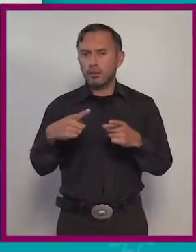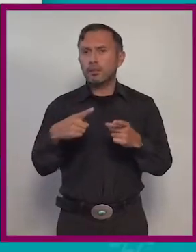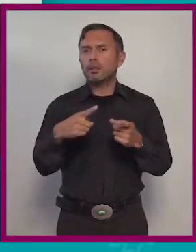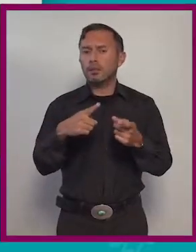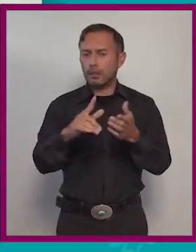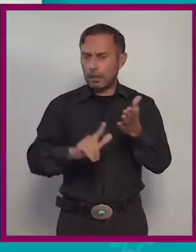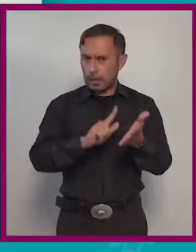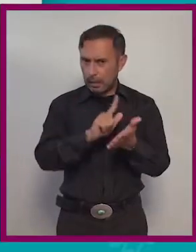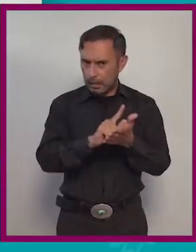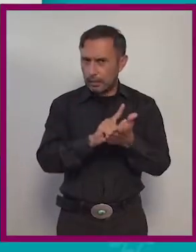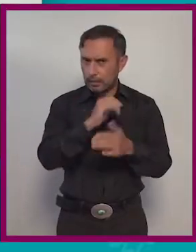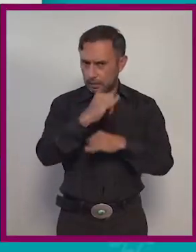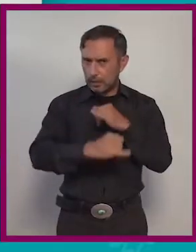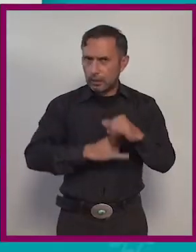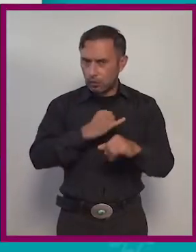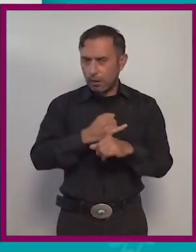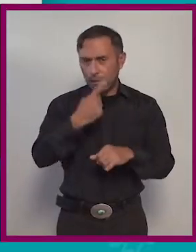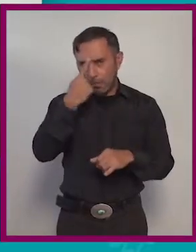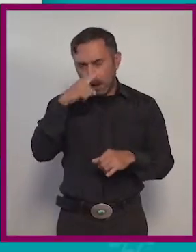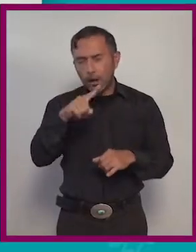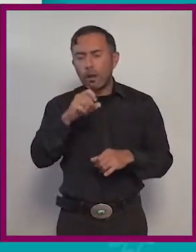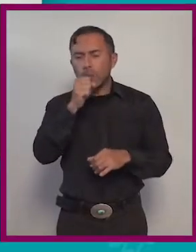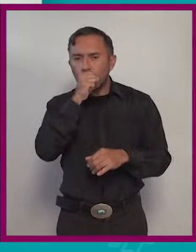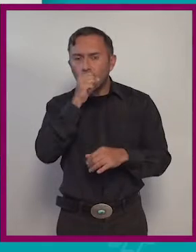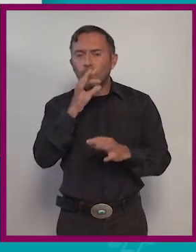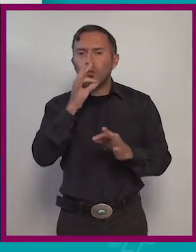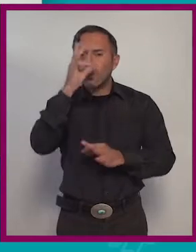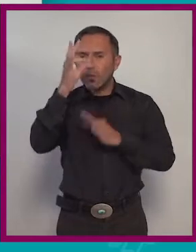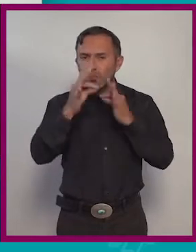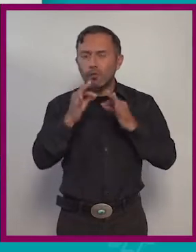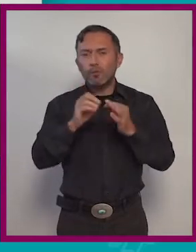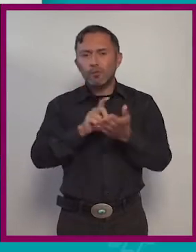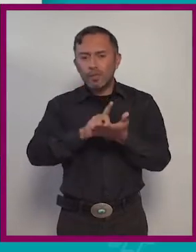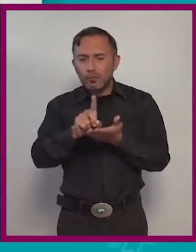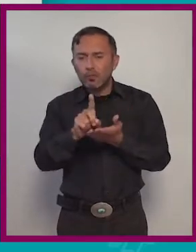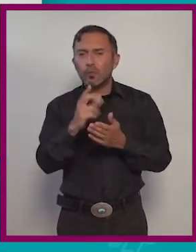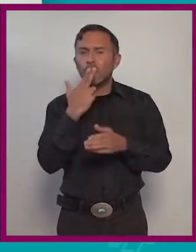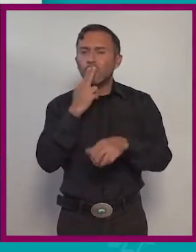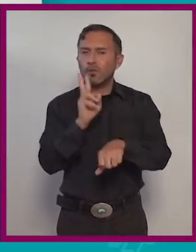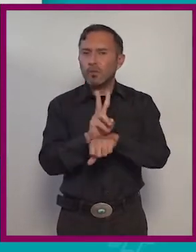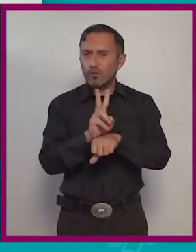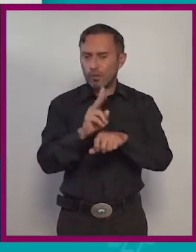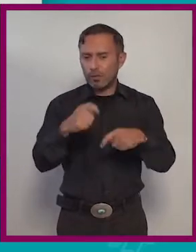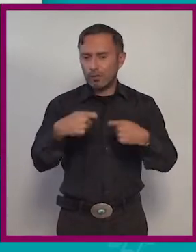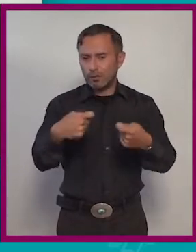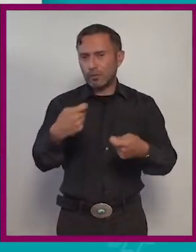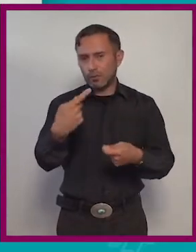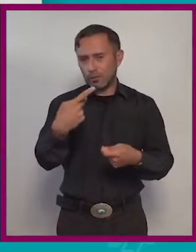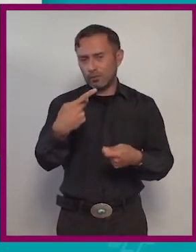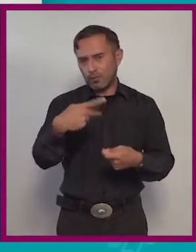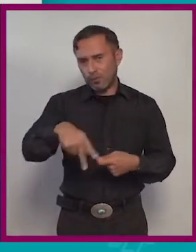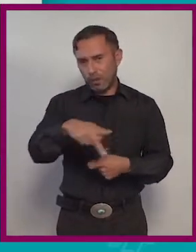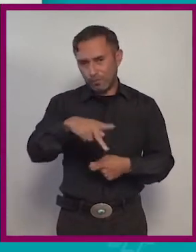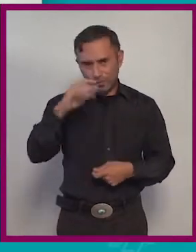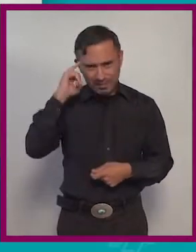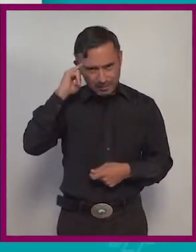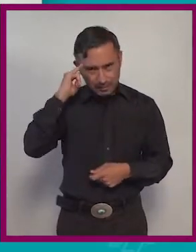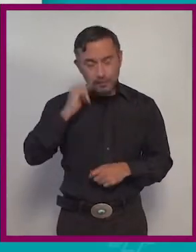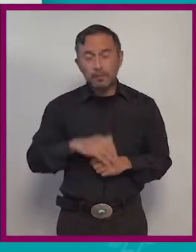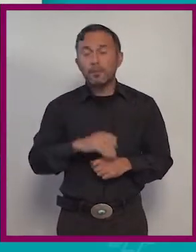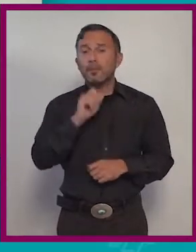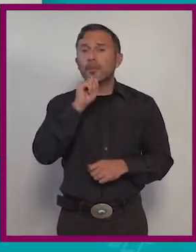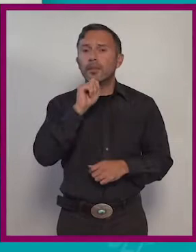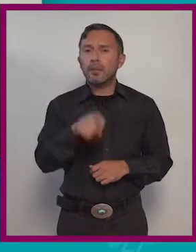a la procuración de la protección, promoción y conservación de los derechos de los pueblos indígenas, así como a